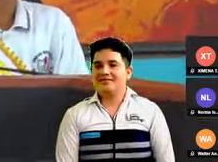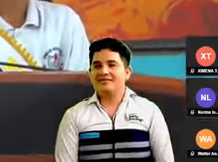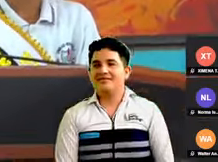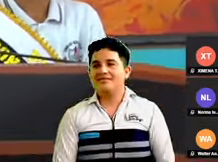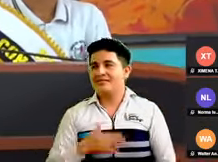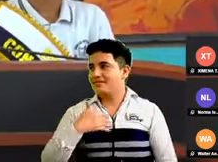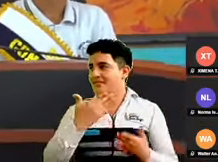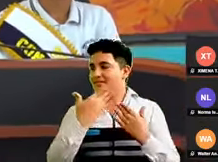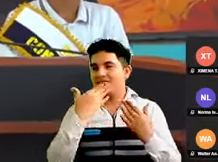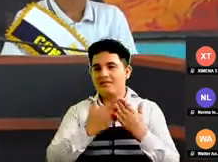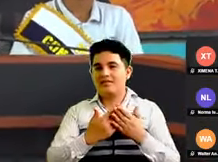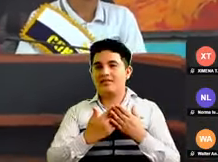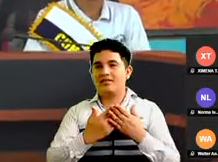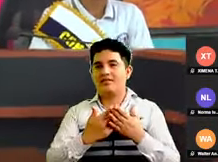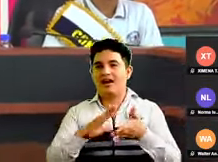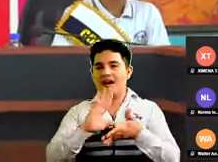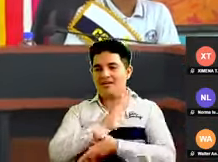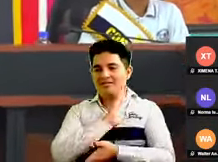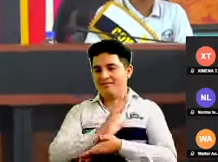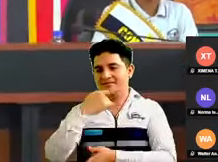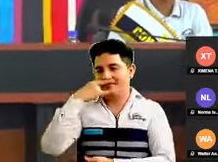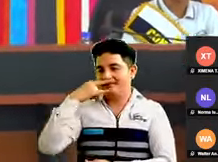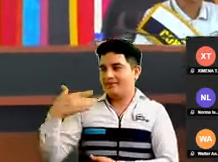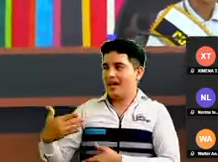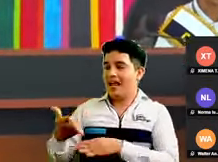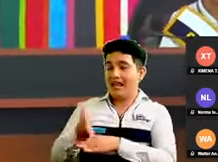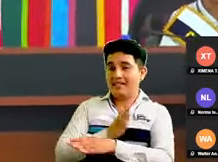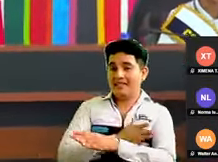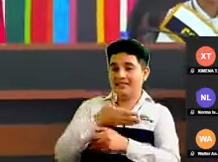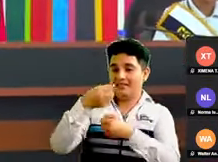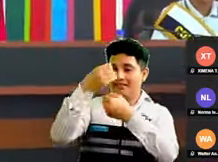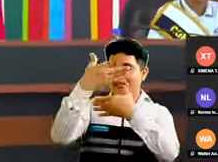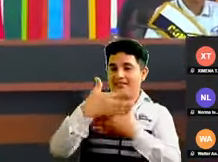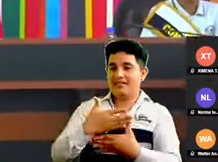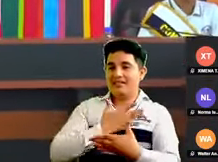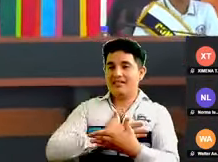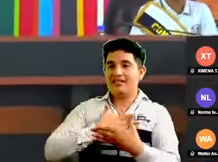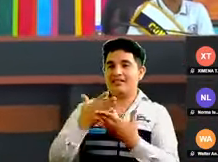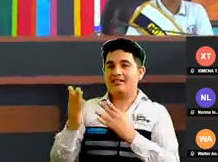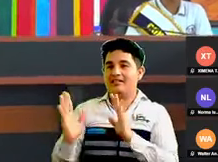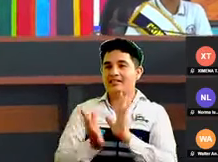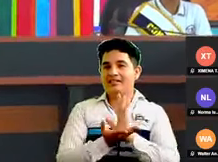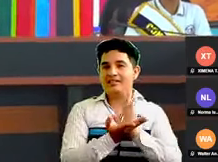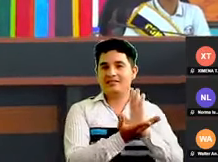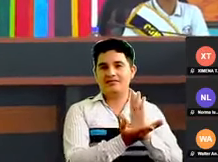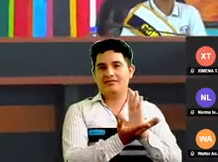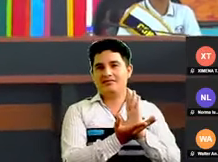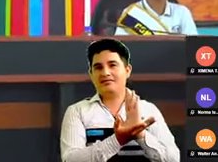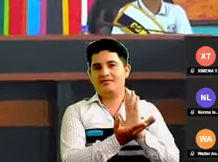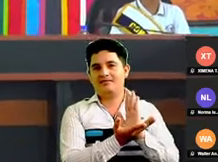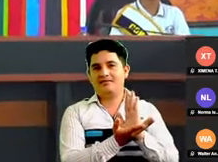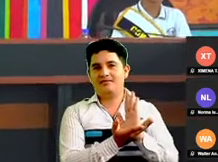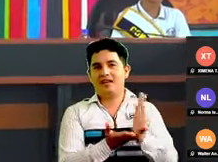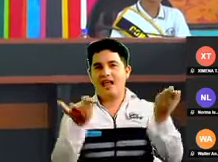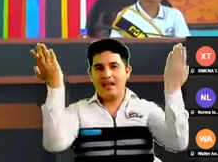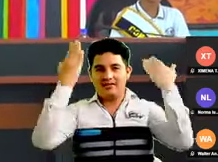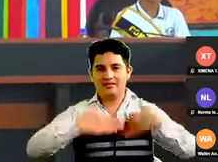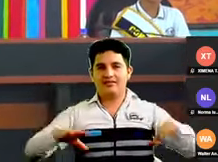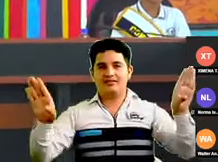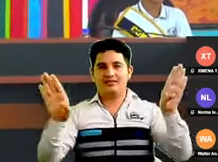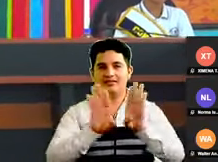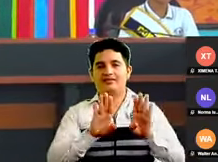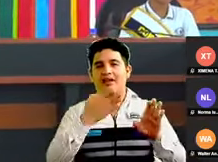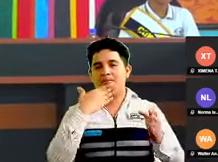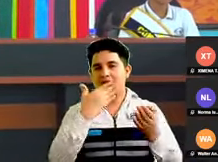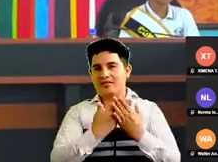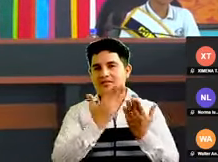Durán Villalobos. Bueno, pero antes de entregarles estos reconocimientos, vamos a proceder a cerrar la presente